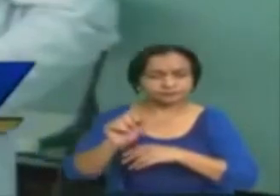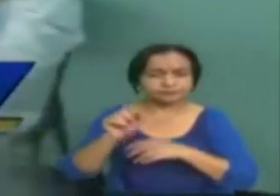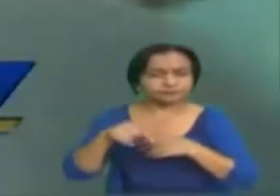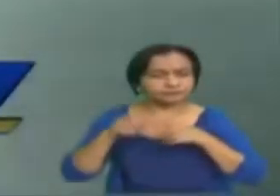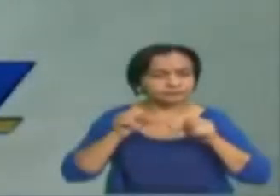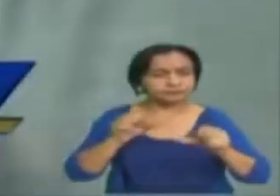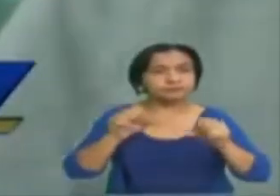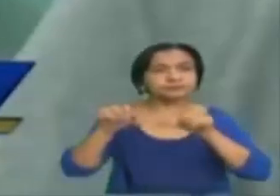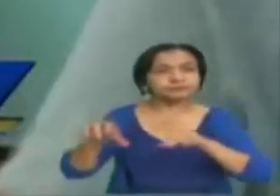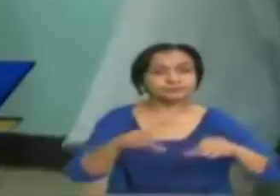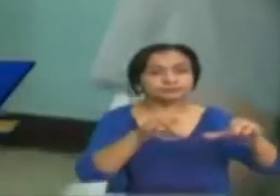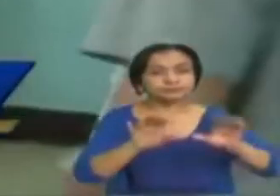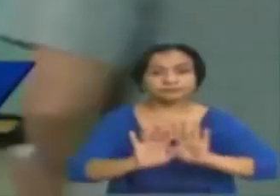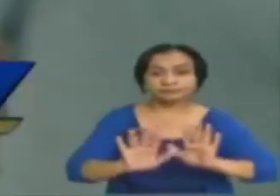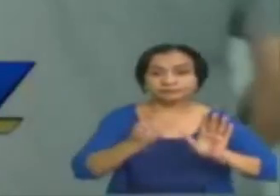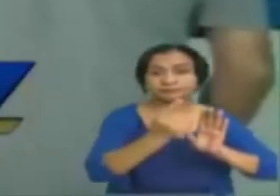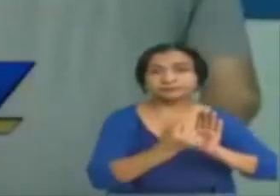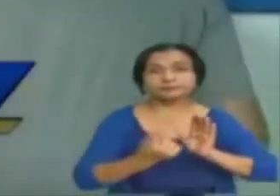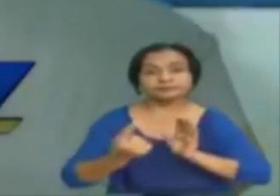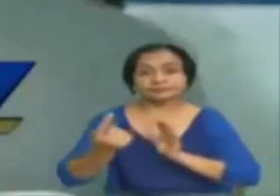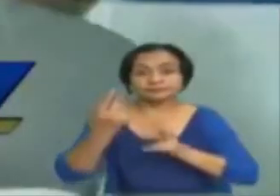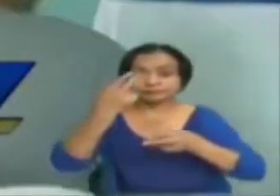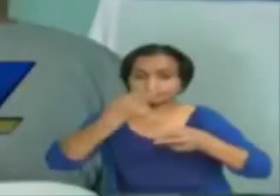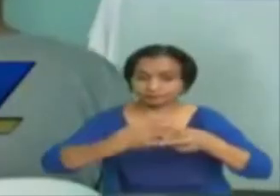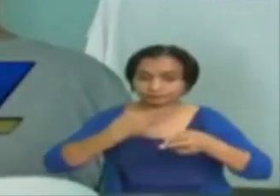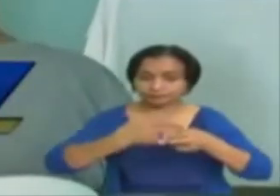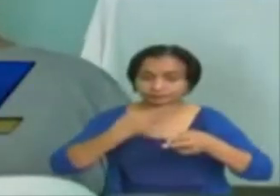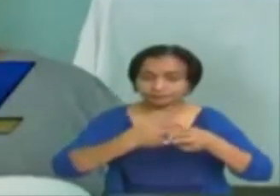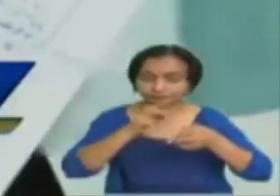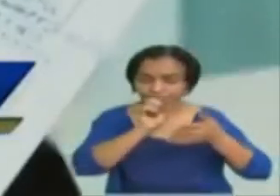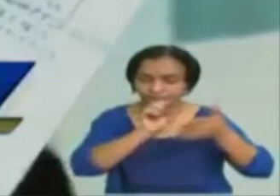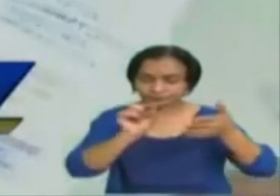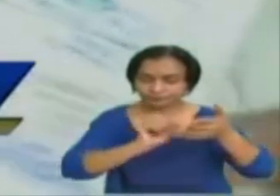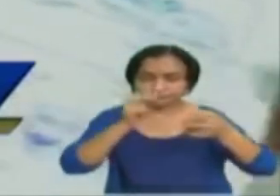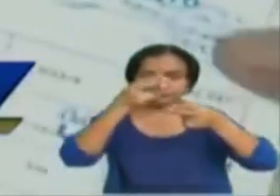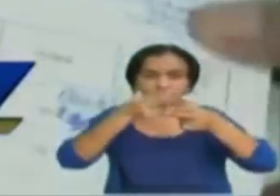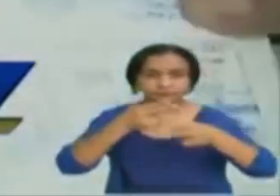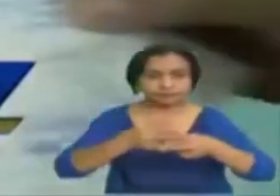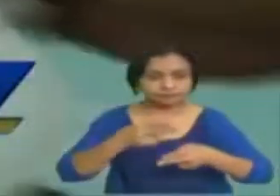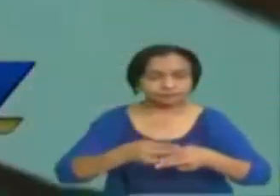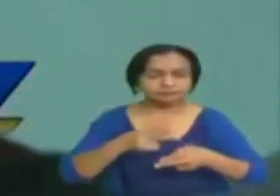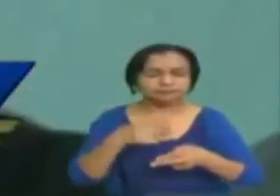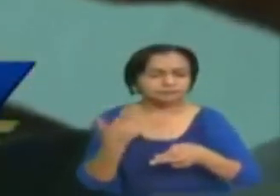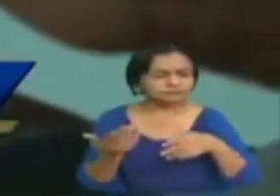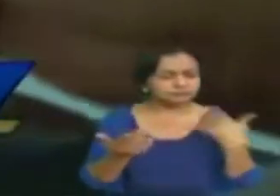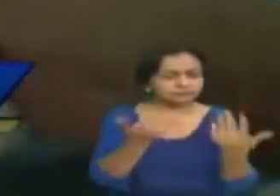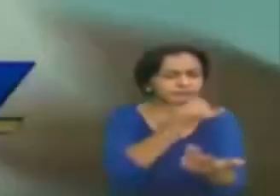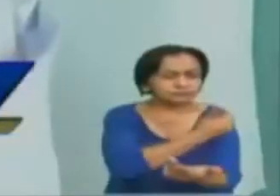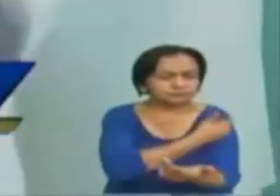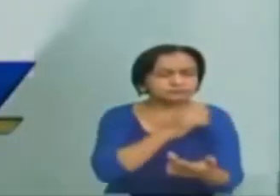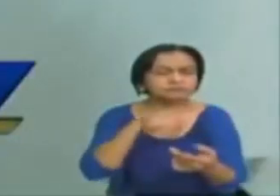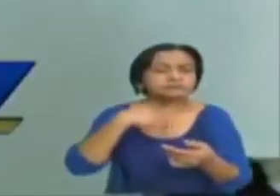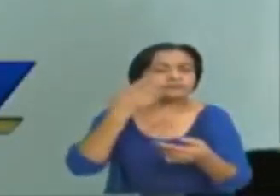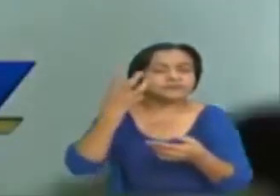que seguir cuidándonos. Tenemos que seguir protegiéndonos. Tenemos que